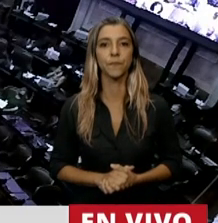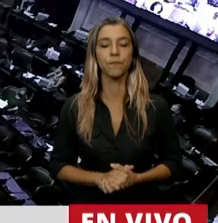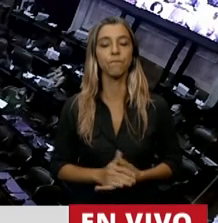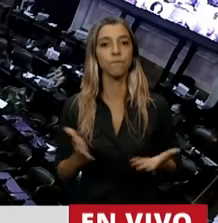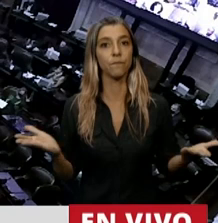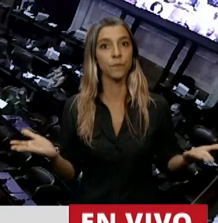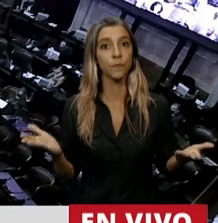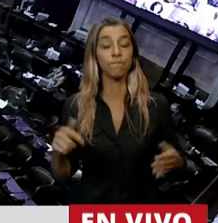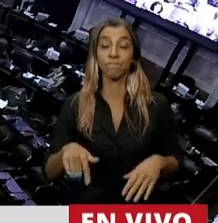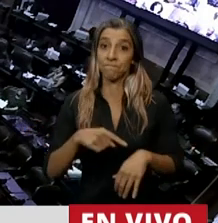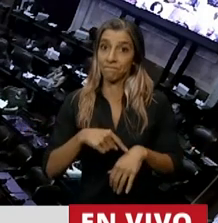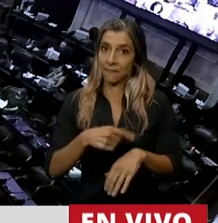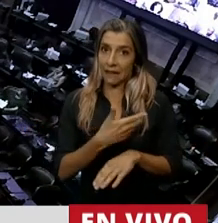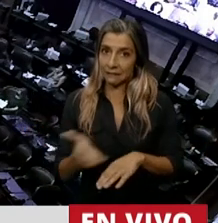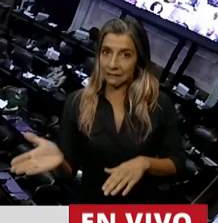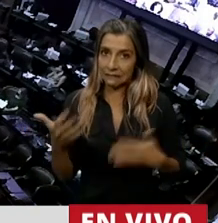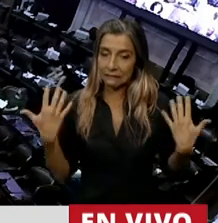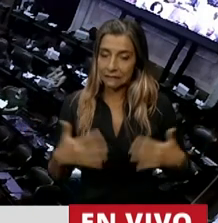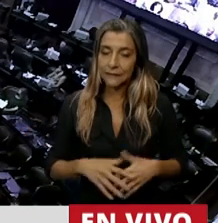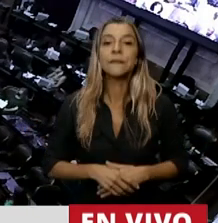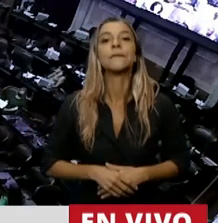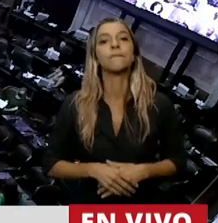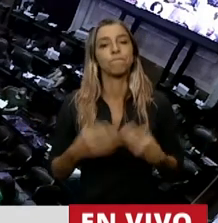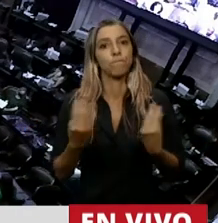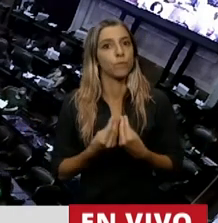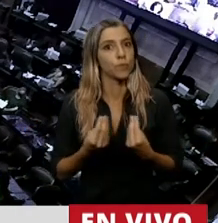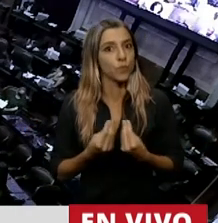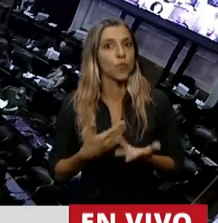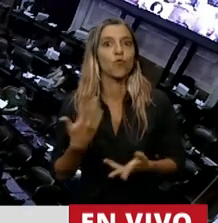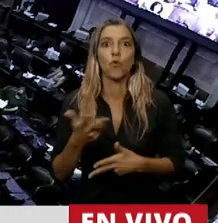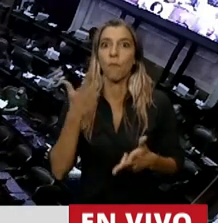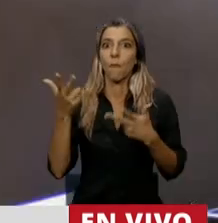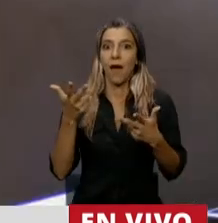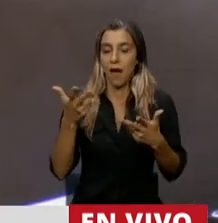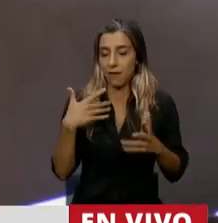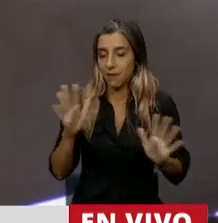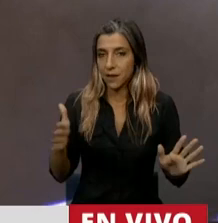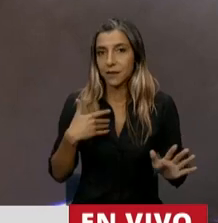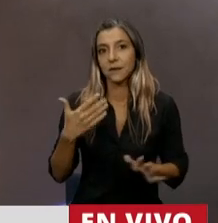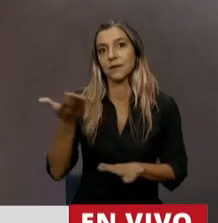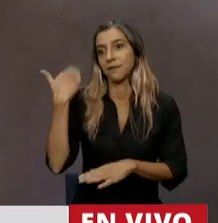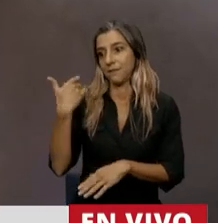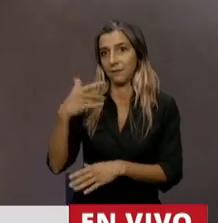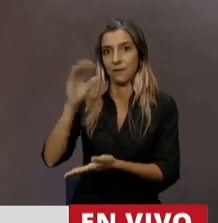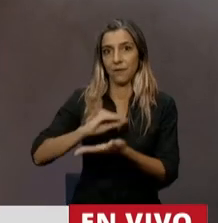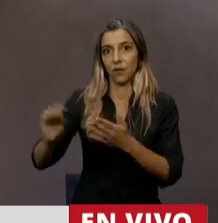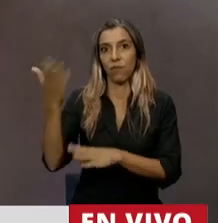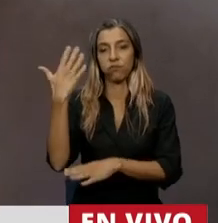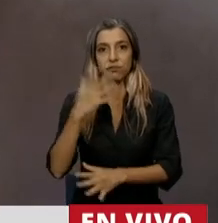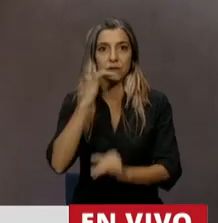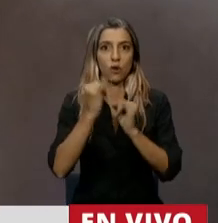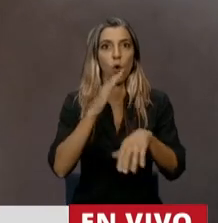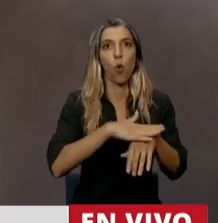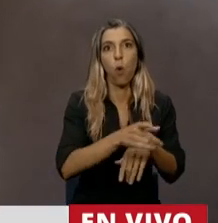Bueno, es tarde, muchas cosas para decir. Legislan sobre las cenizas, decía el diputado propinante, y lo único que vinieron a proponer